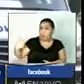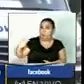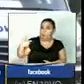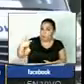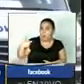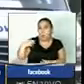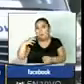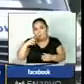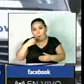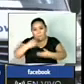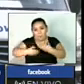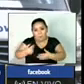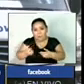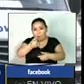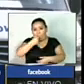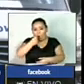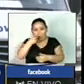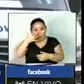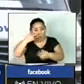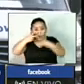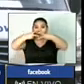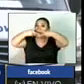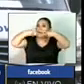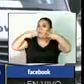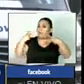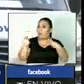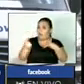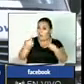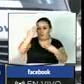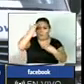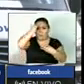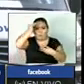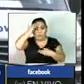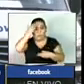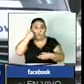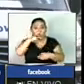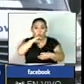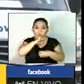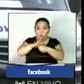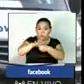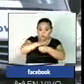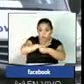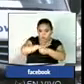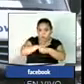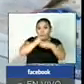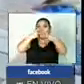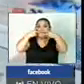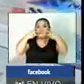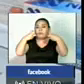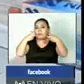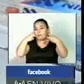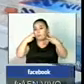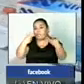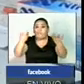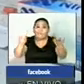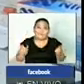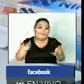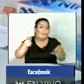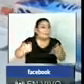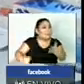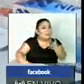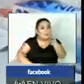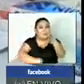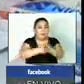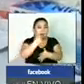tratamiento y una prueba más accesible y rápida de identificar el contagio del COVID-19, lamentablemente